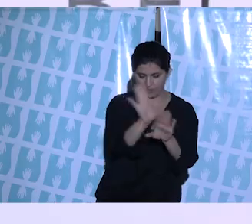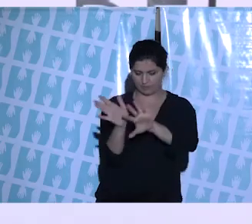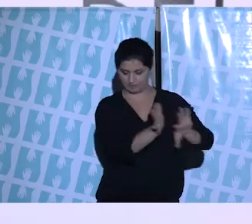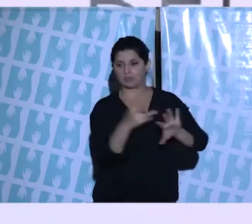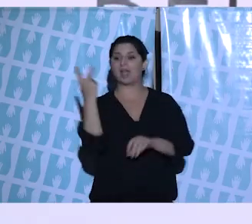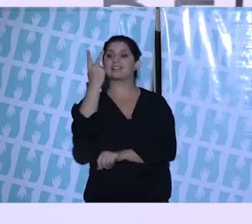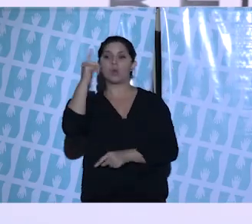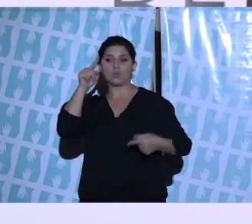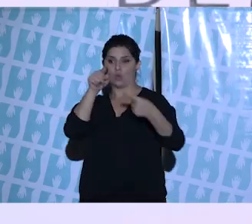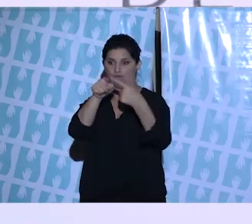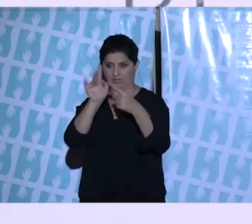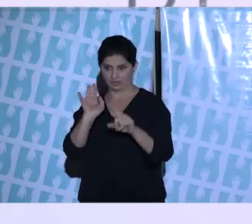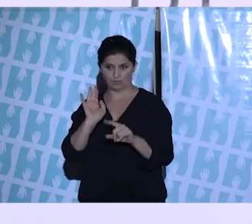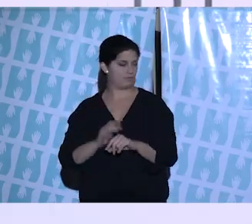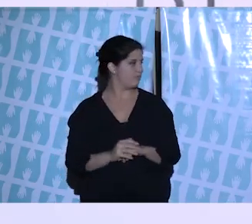desafío.